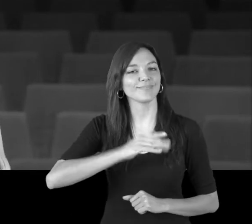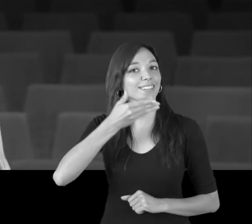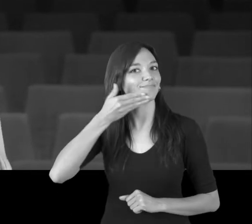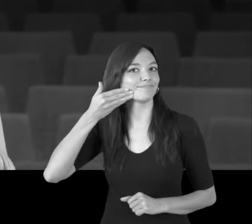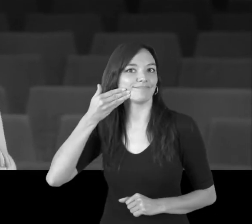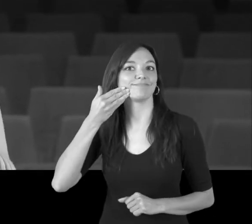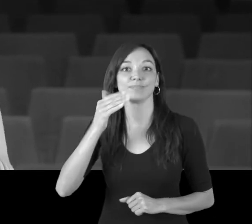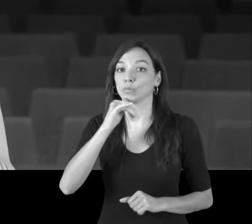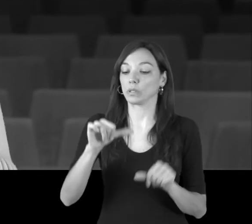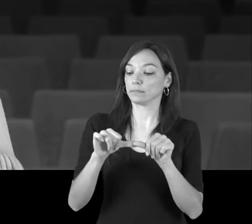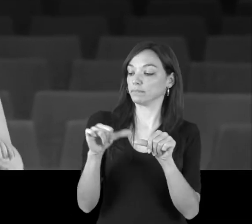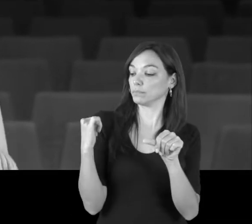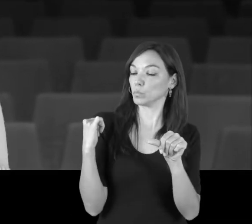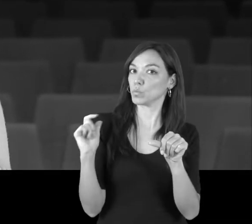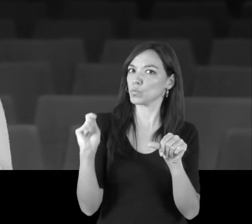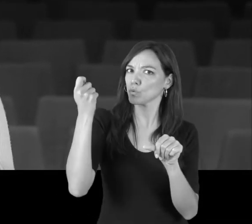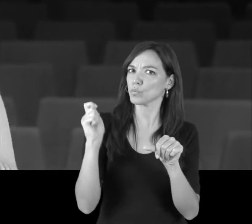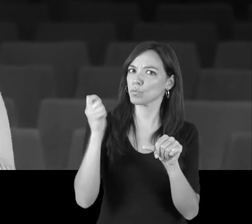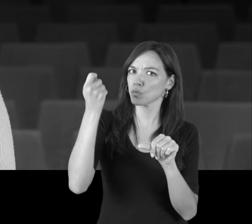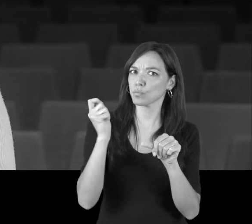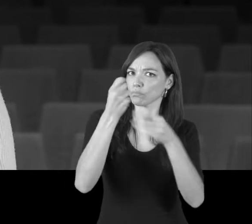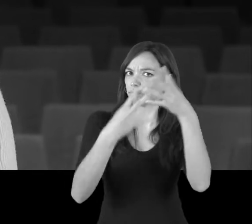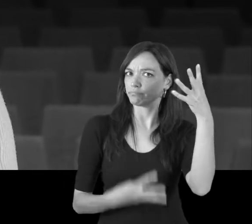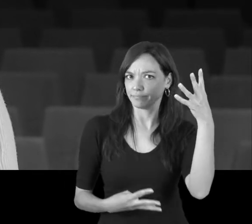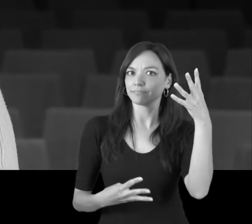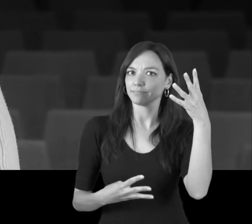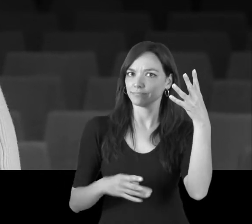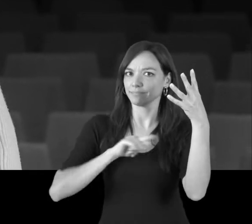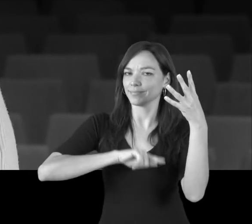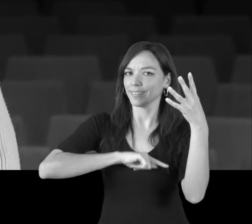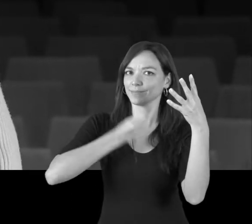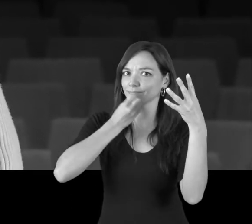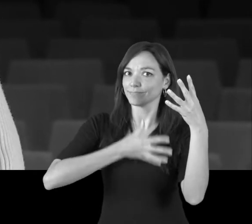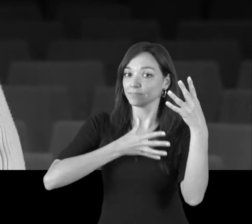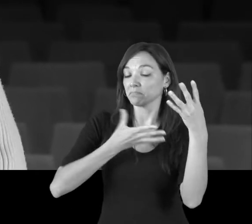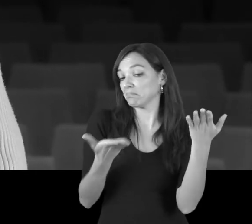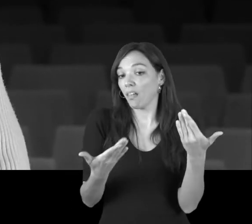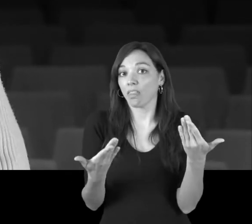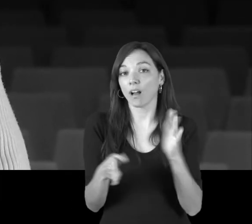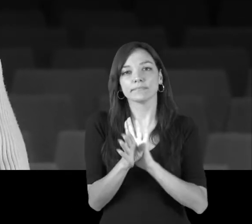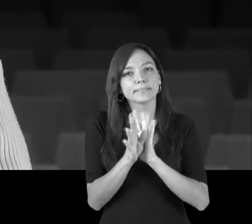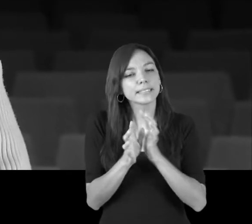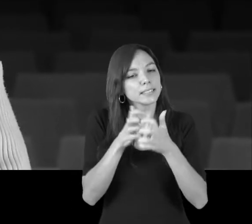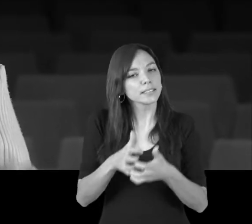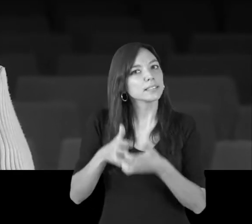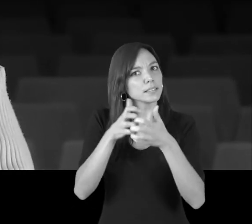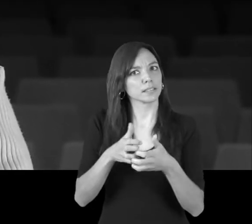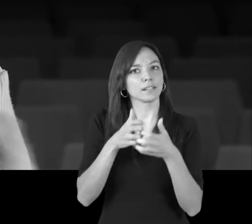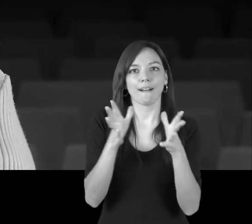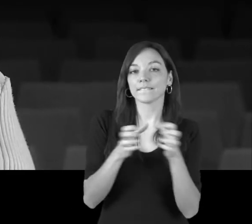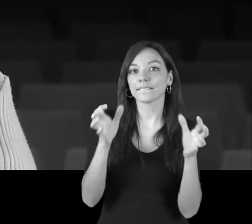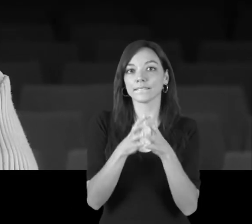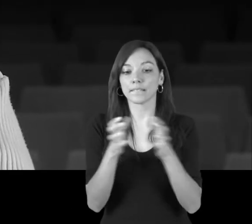Mucha satisfacción por lo que hemos conseguido, ¿no? Y nada, y seguir